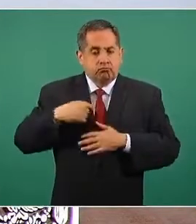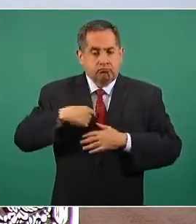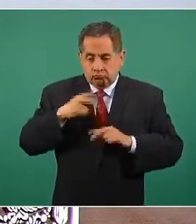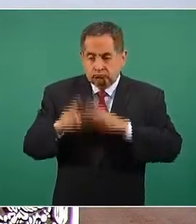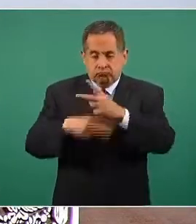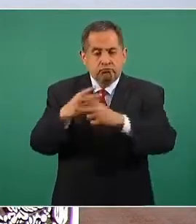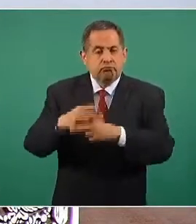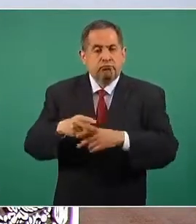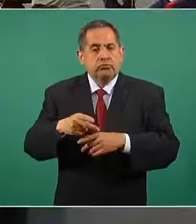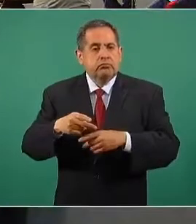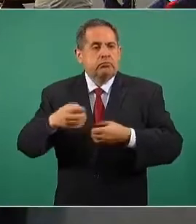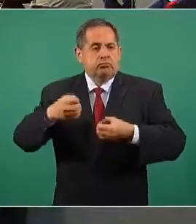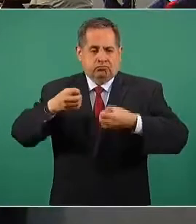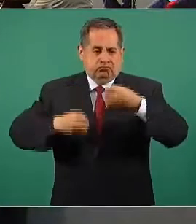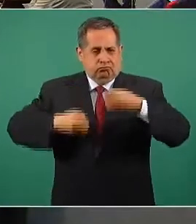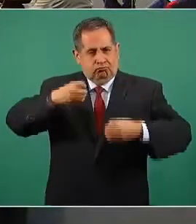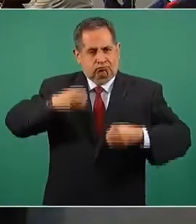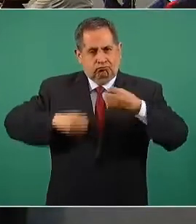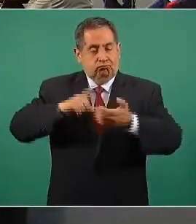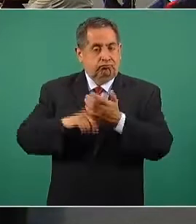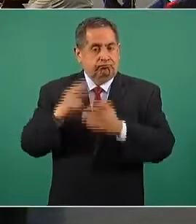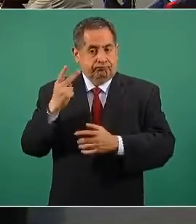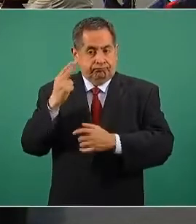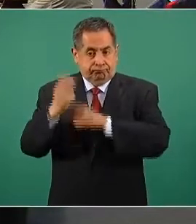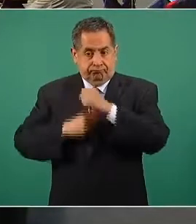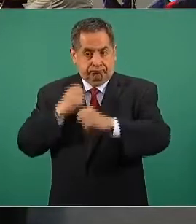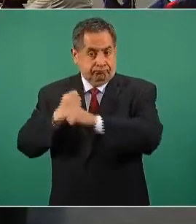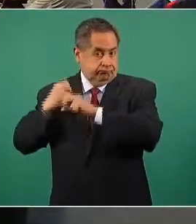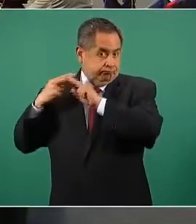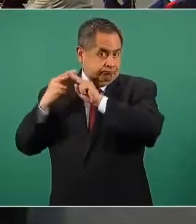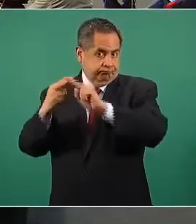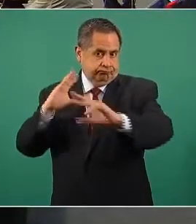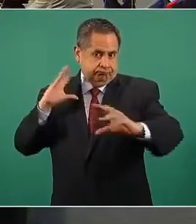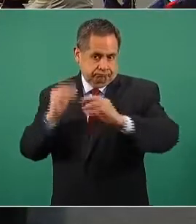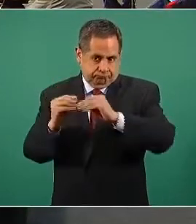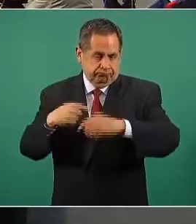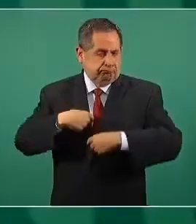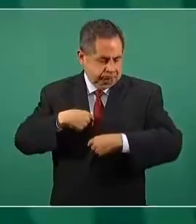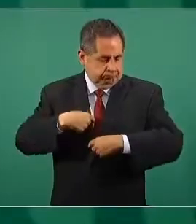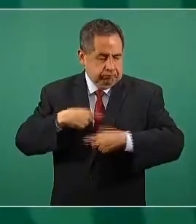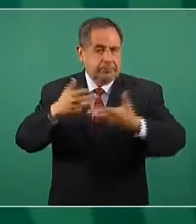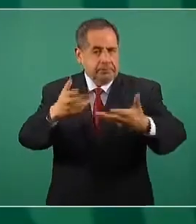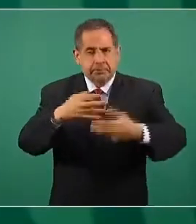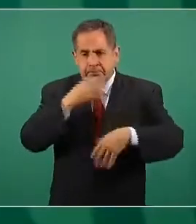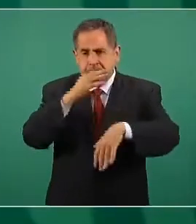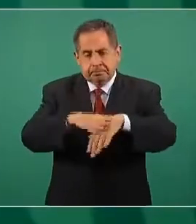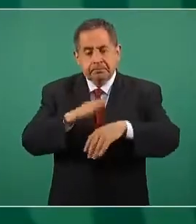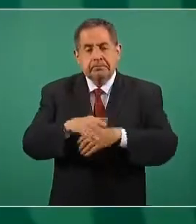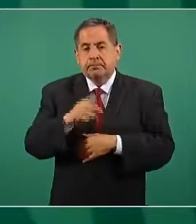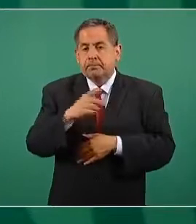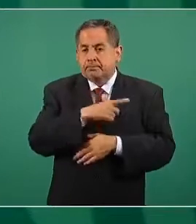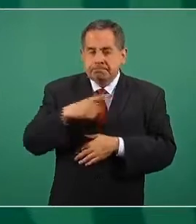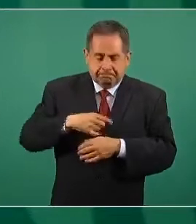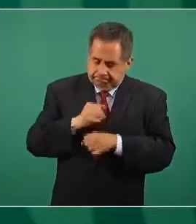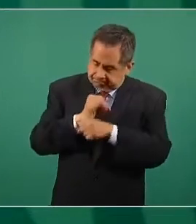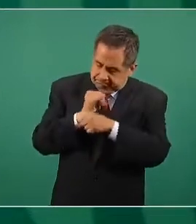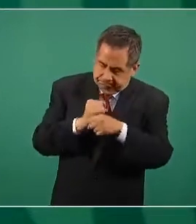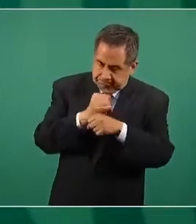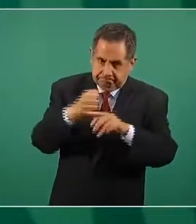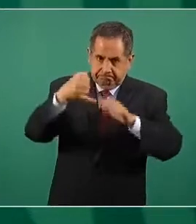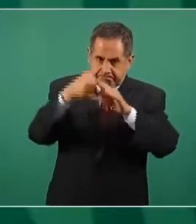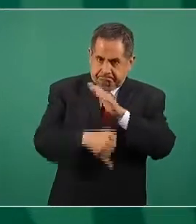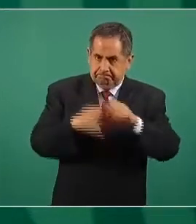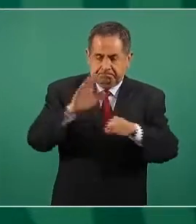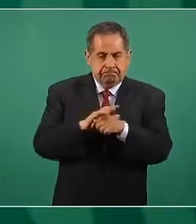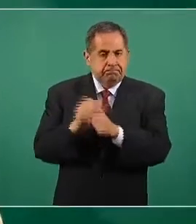el sector justicia más de 25 años, te puedo decir con toda precisión que tenemos que tener una investigación muy